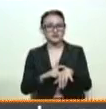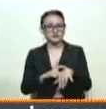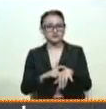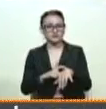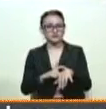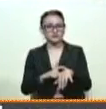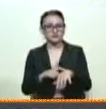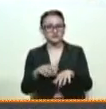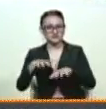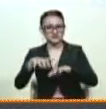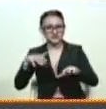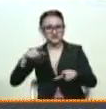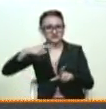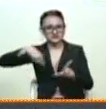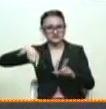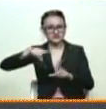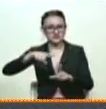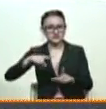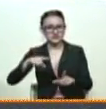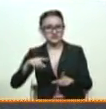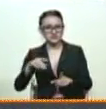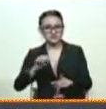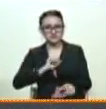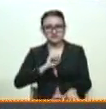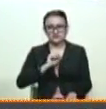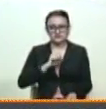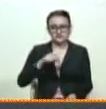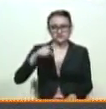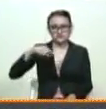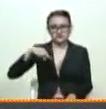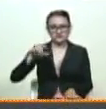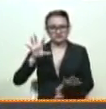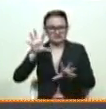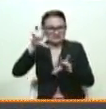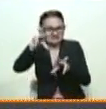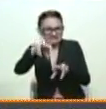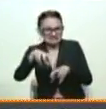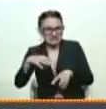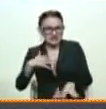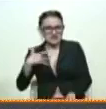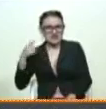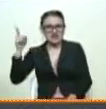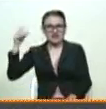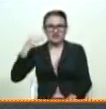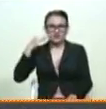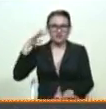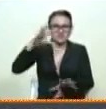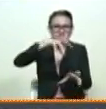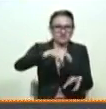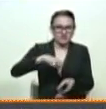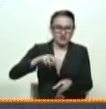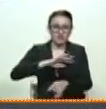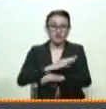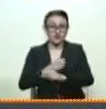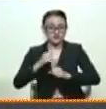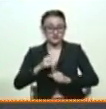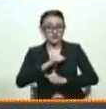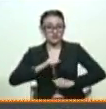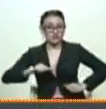nación la sombra tenebrosa de la garra imperialista, la Fuerza Armada Nacional